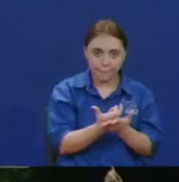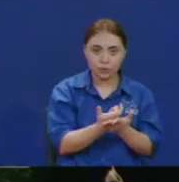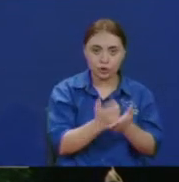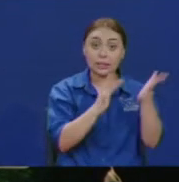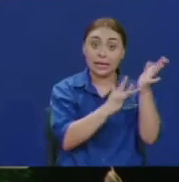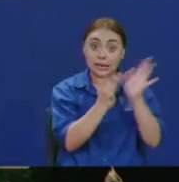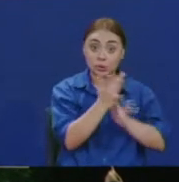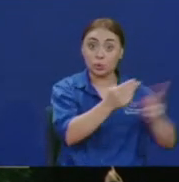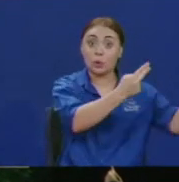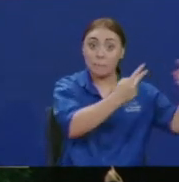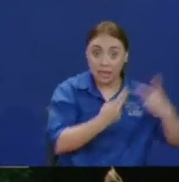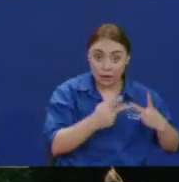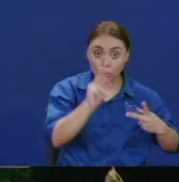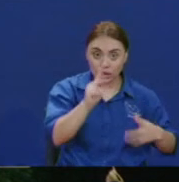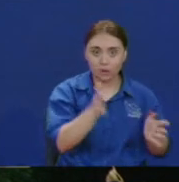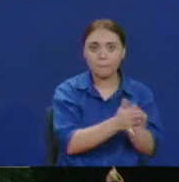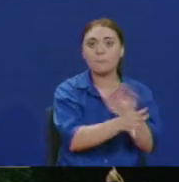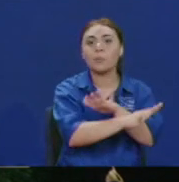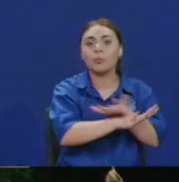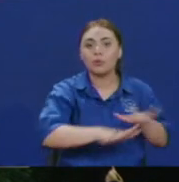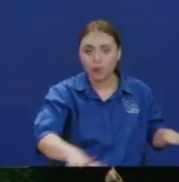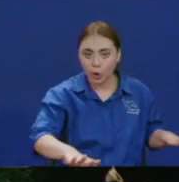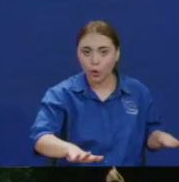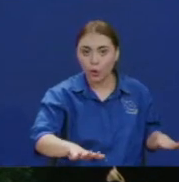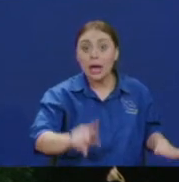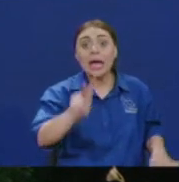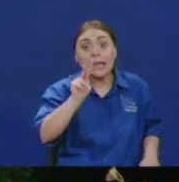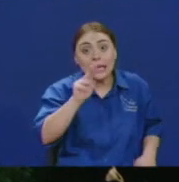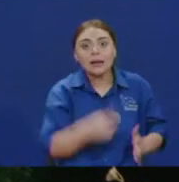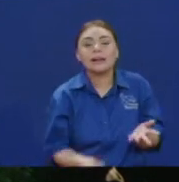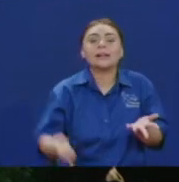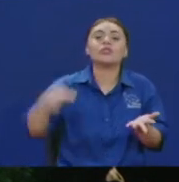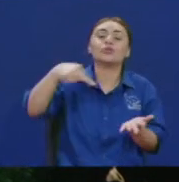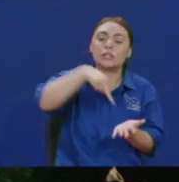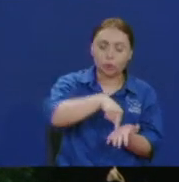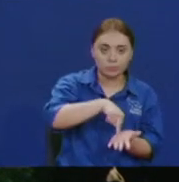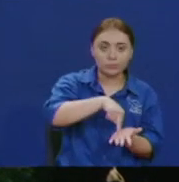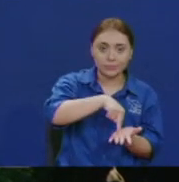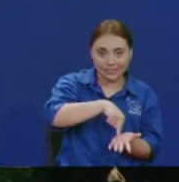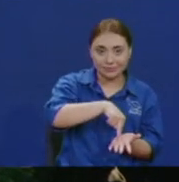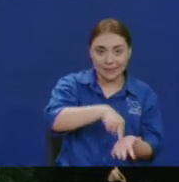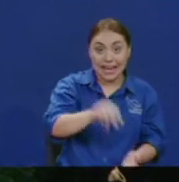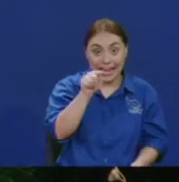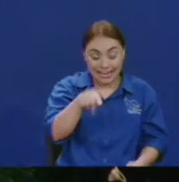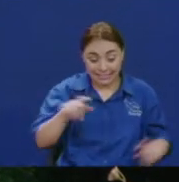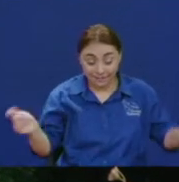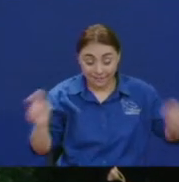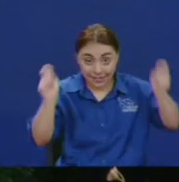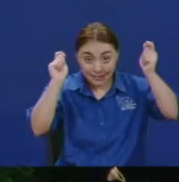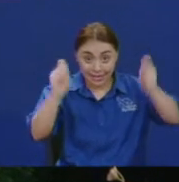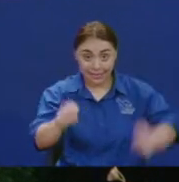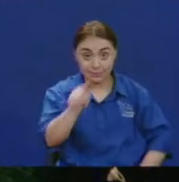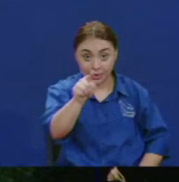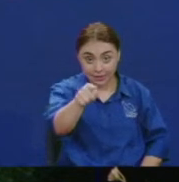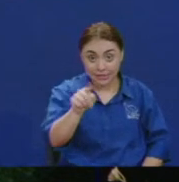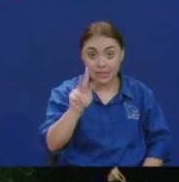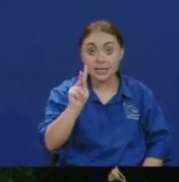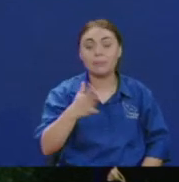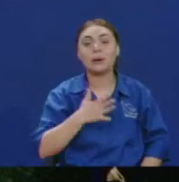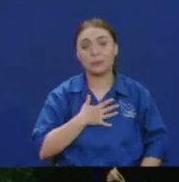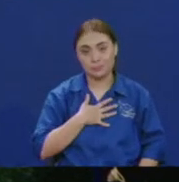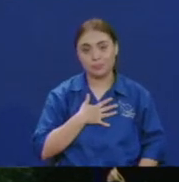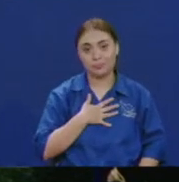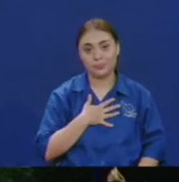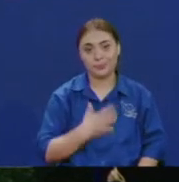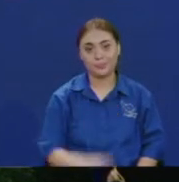que no puede. Porque para que la Pascua se celebraba, tendrían que haber